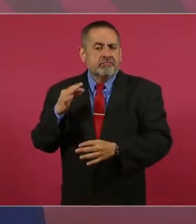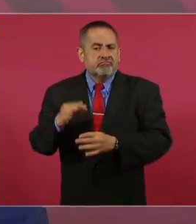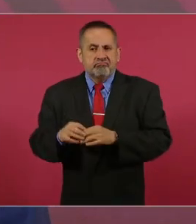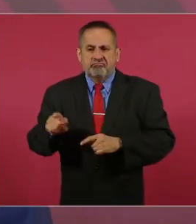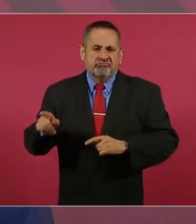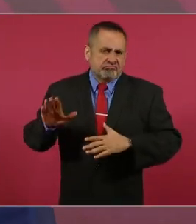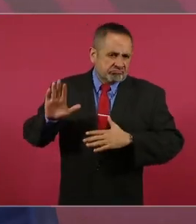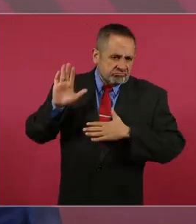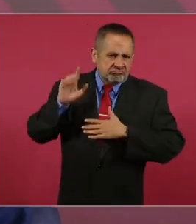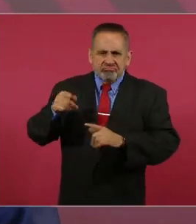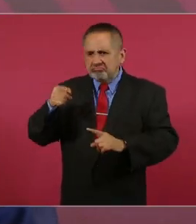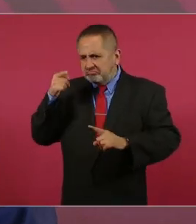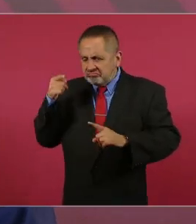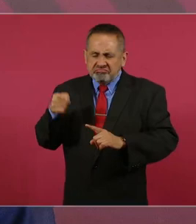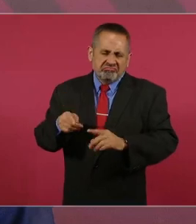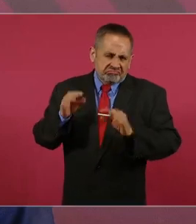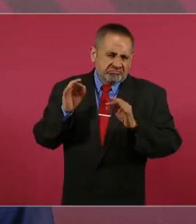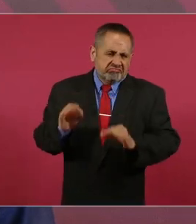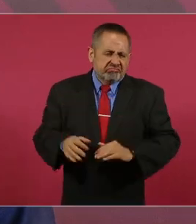comprometidos,